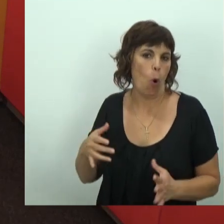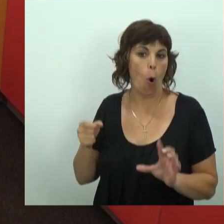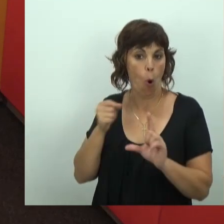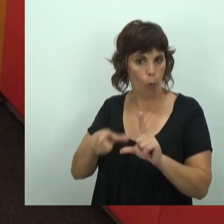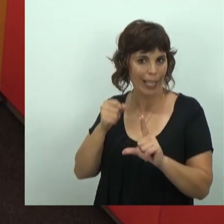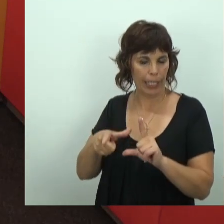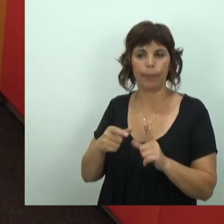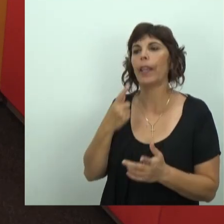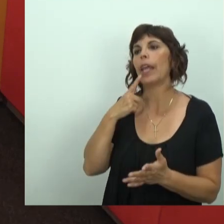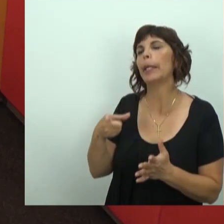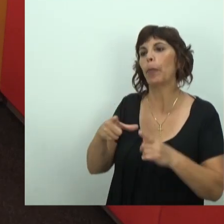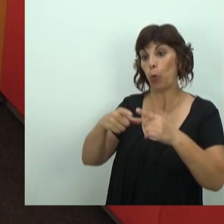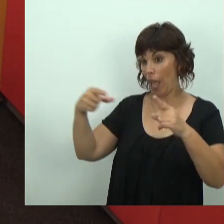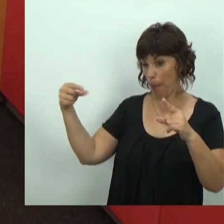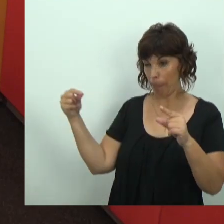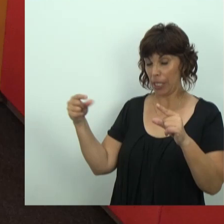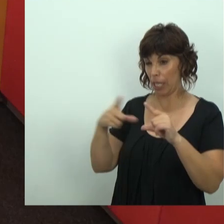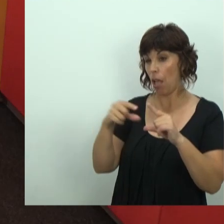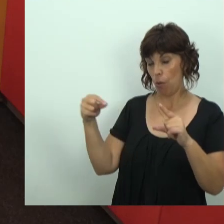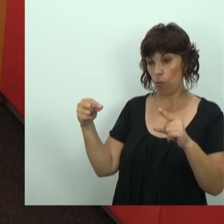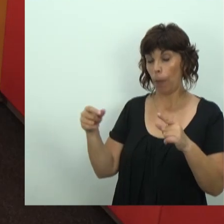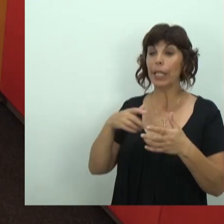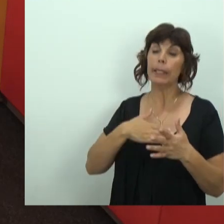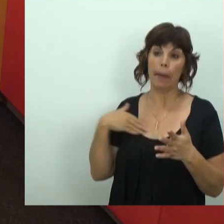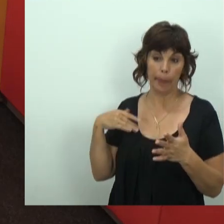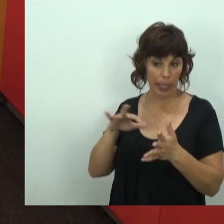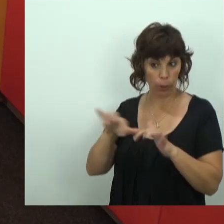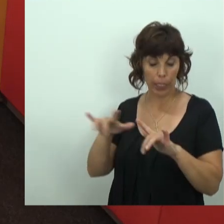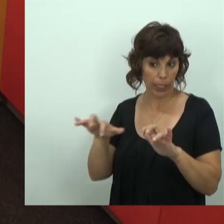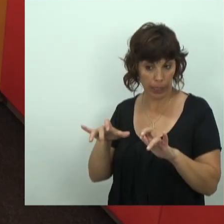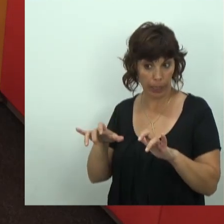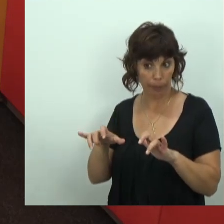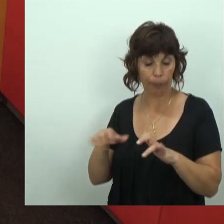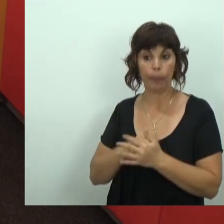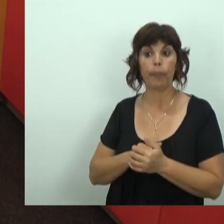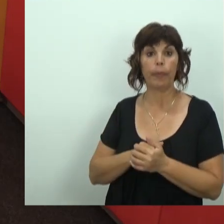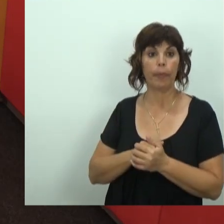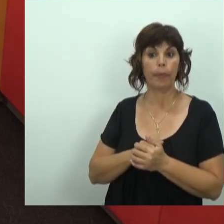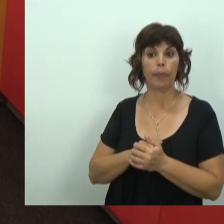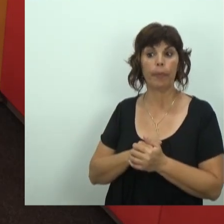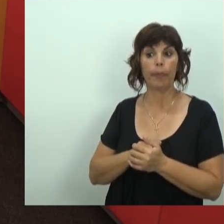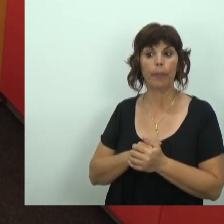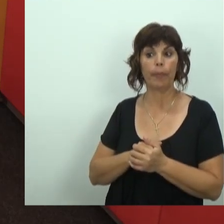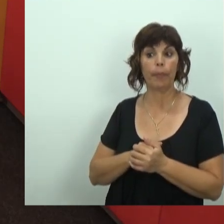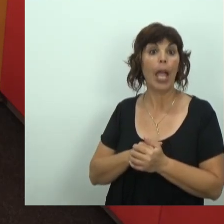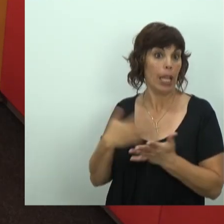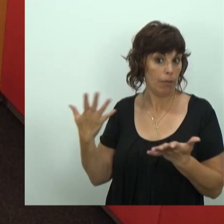de confirmación. Eso es la paz. Entonces, ¿qué haces? Esperar.